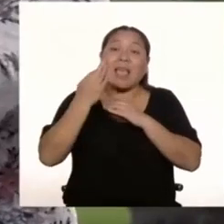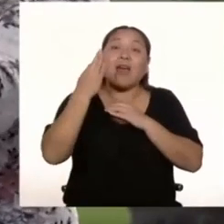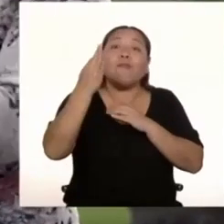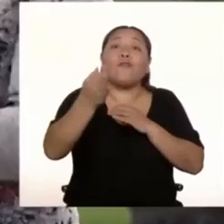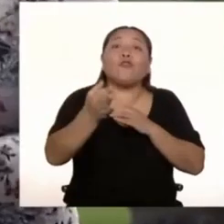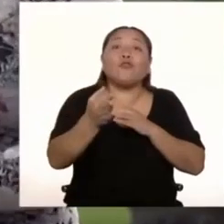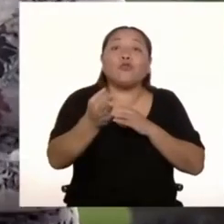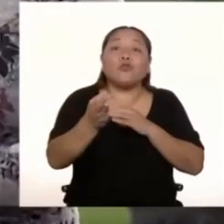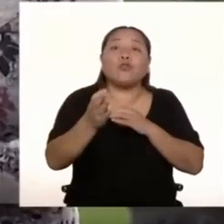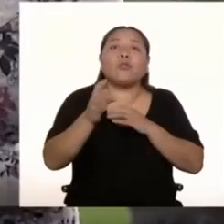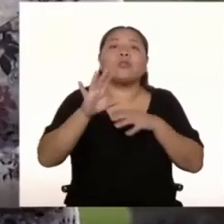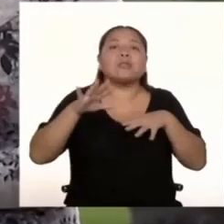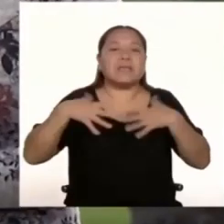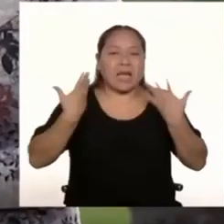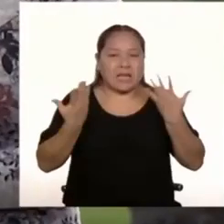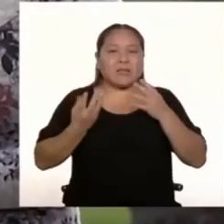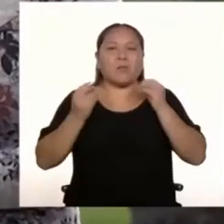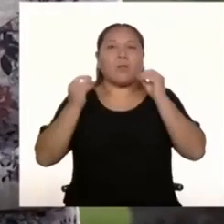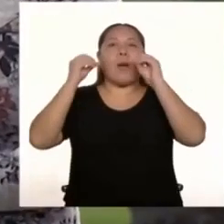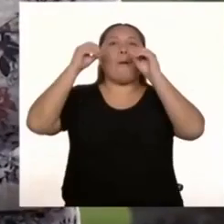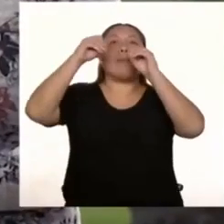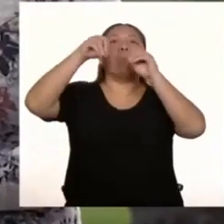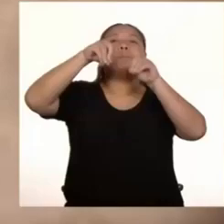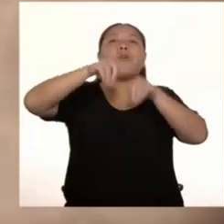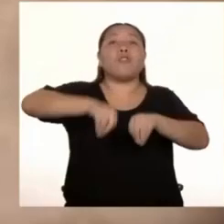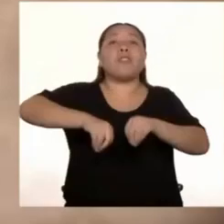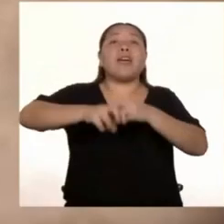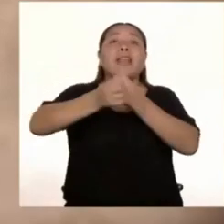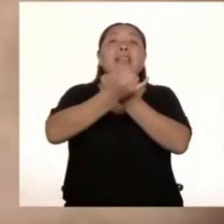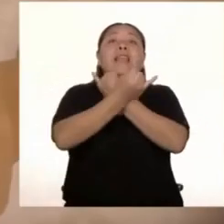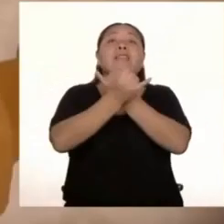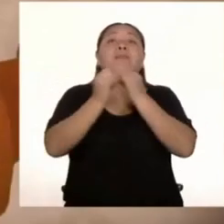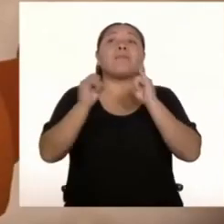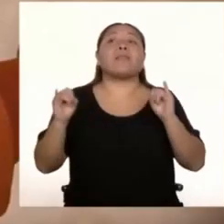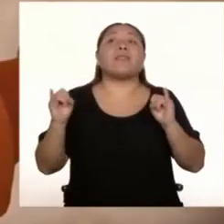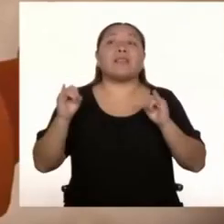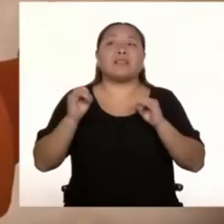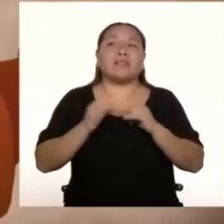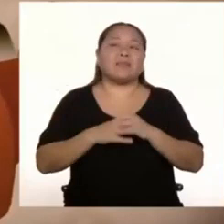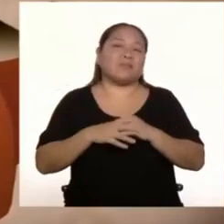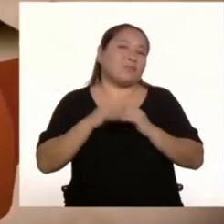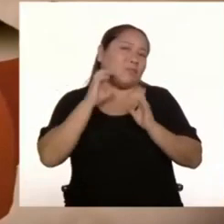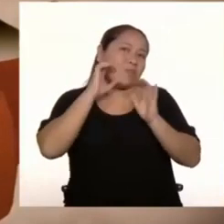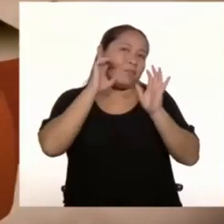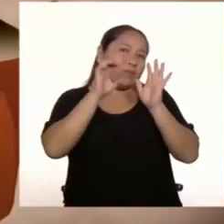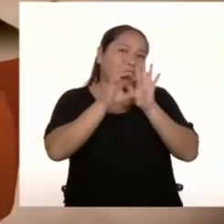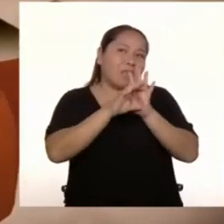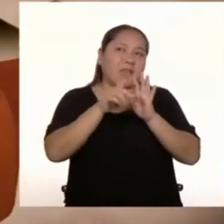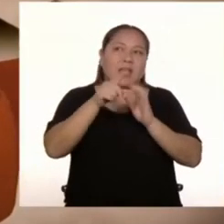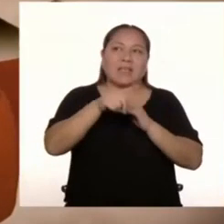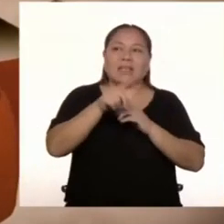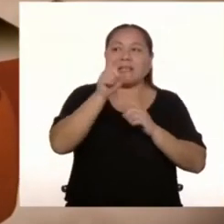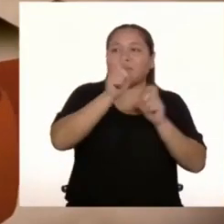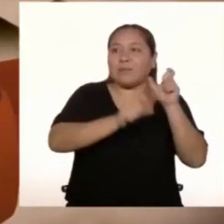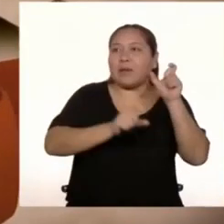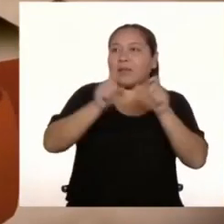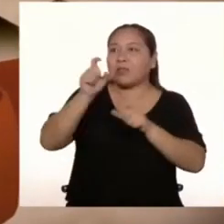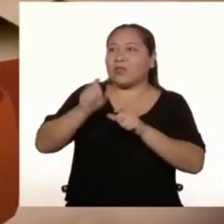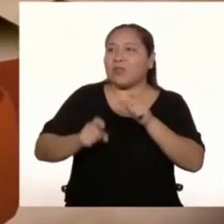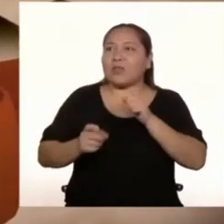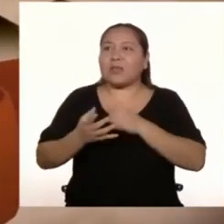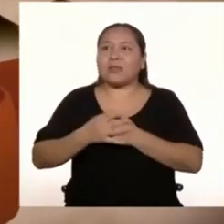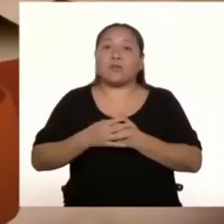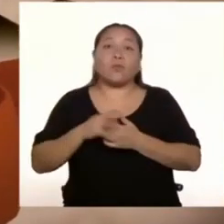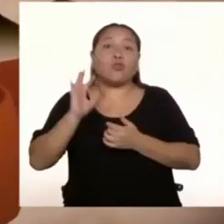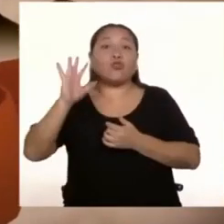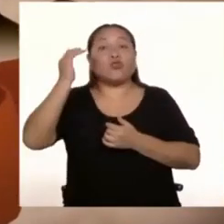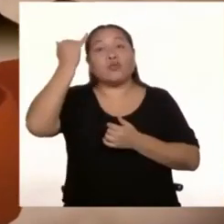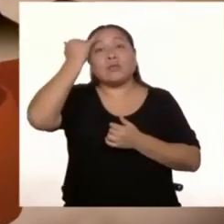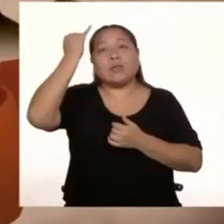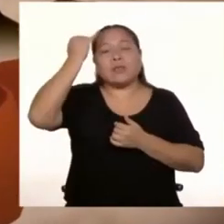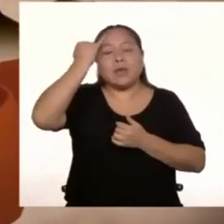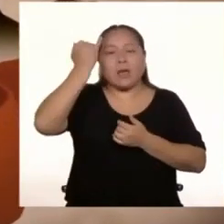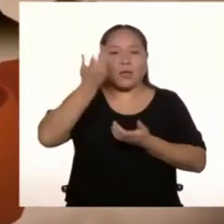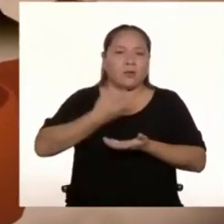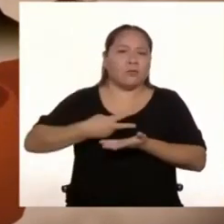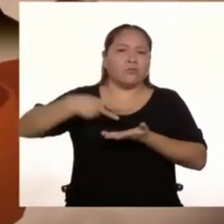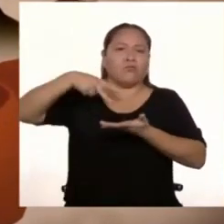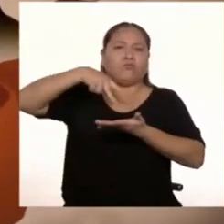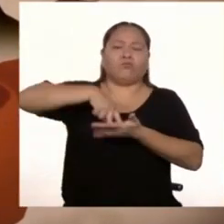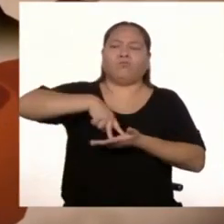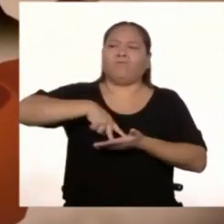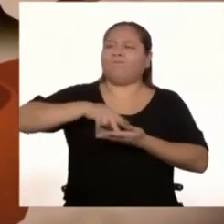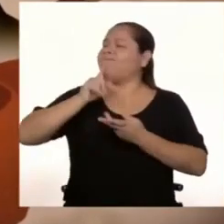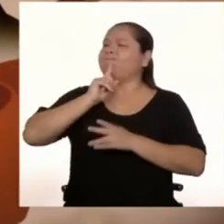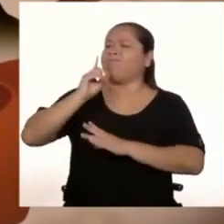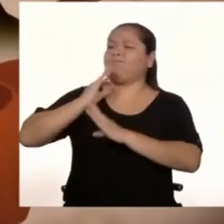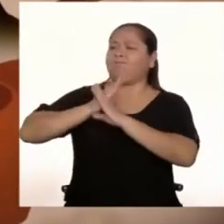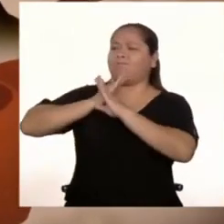pueda desarrollarse la independencia. Es decir, aquellos que tanto porque han reaccionado en contra